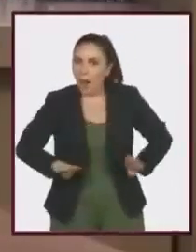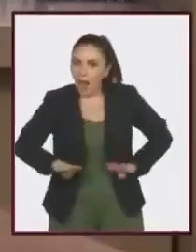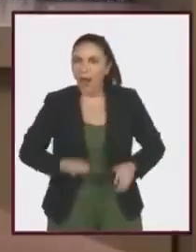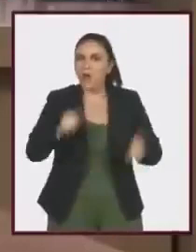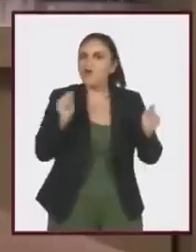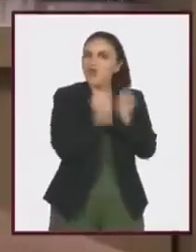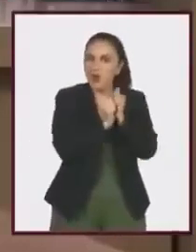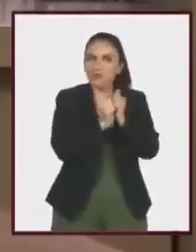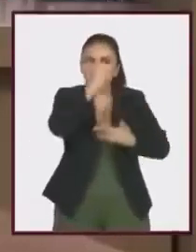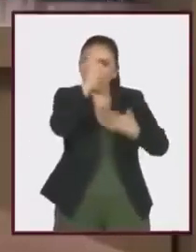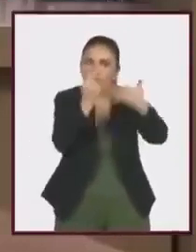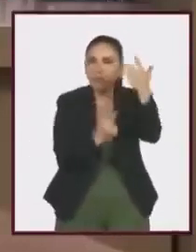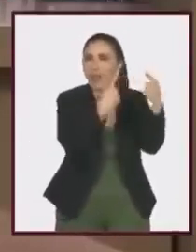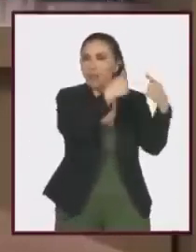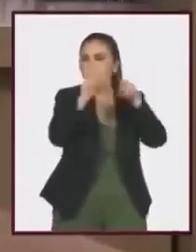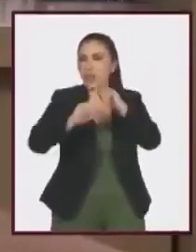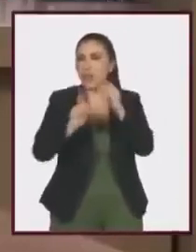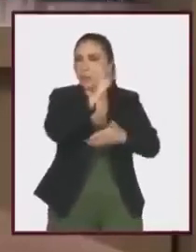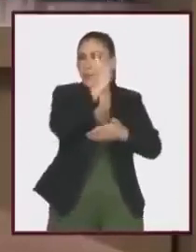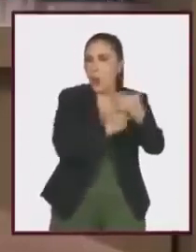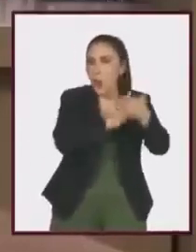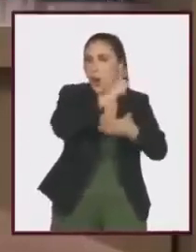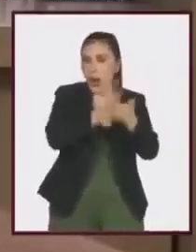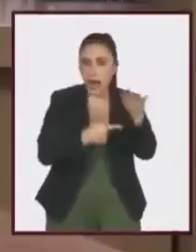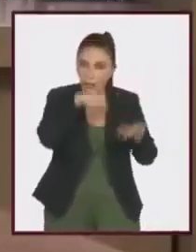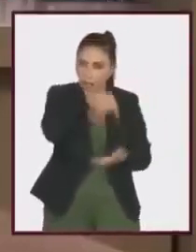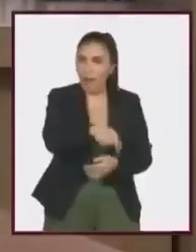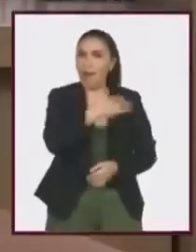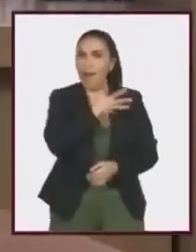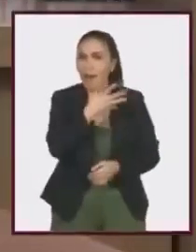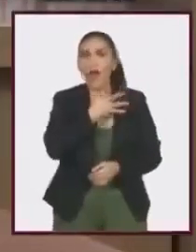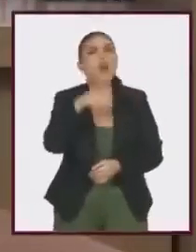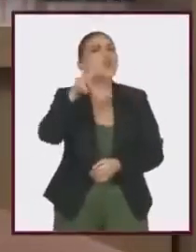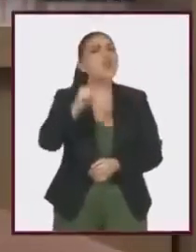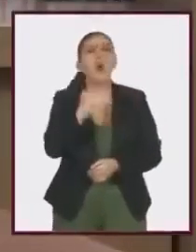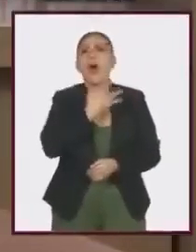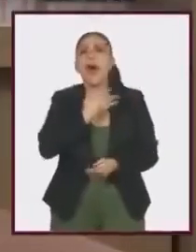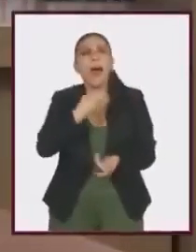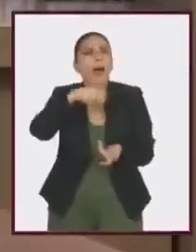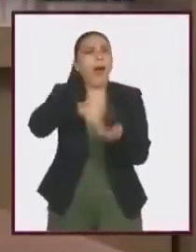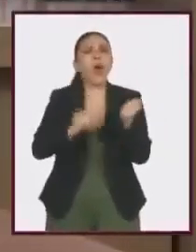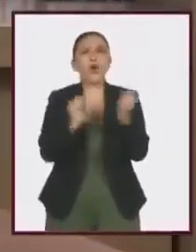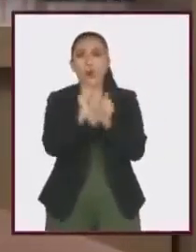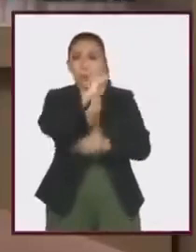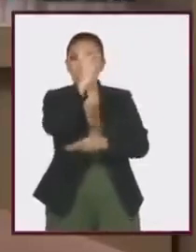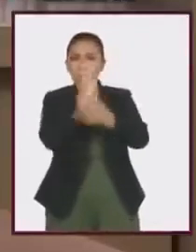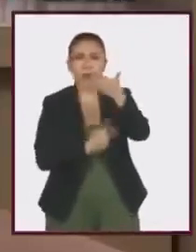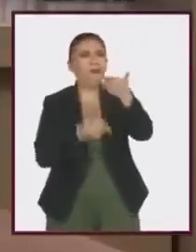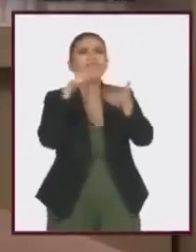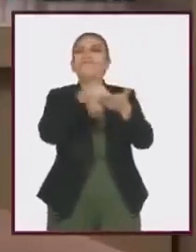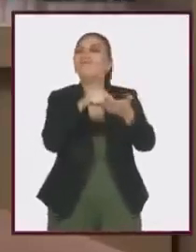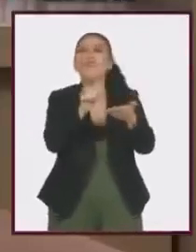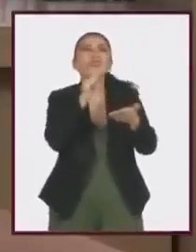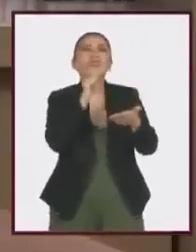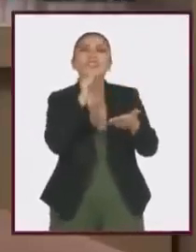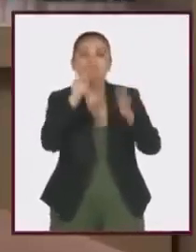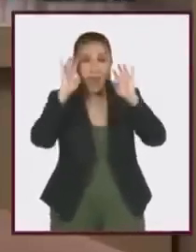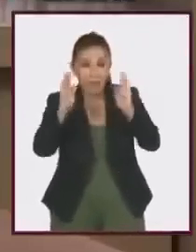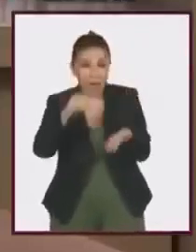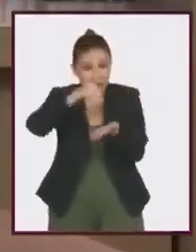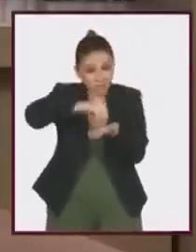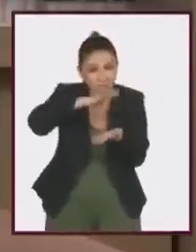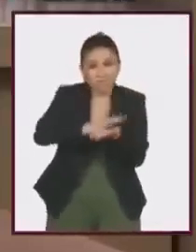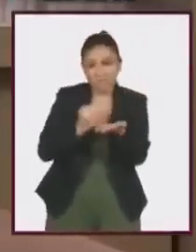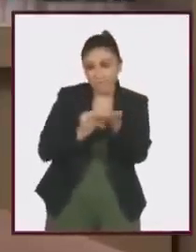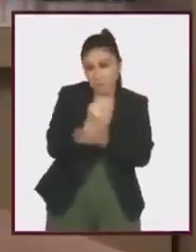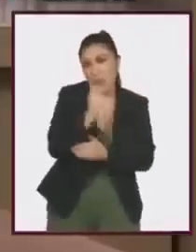programas sintéticos y que no está incluida en el plan de estudios porque todavía no se plantea